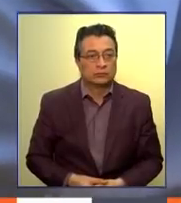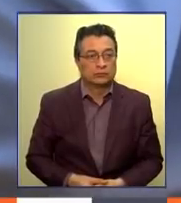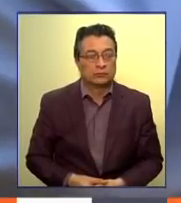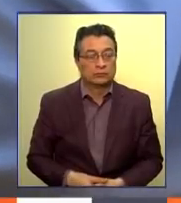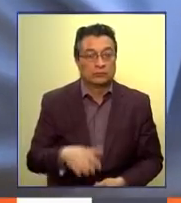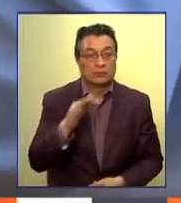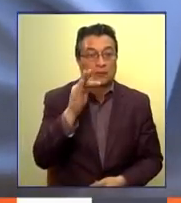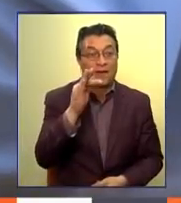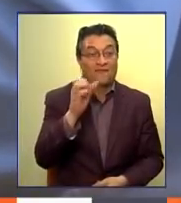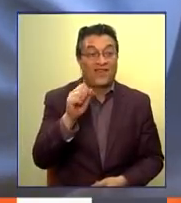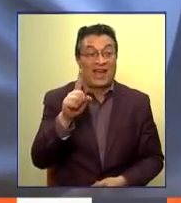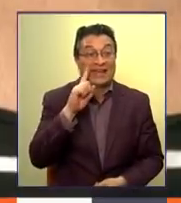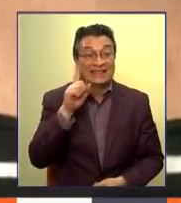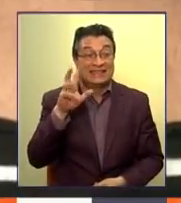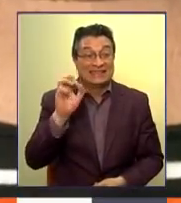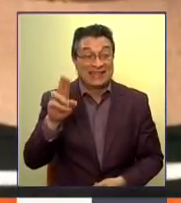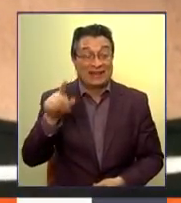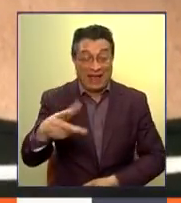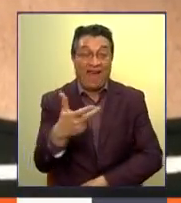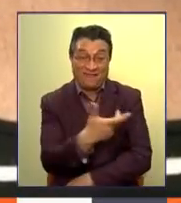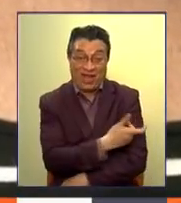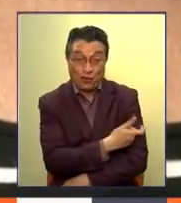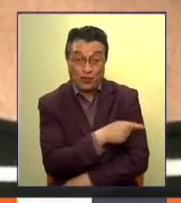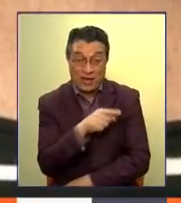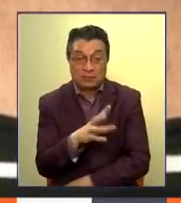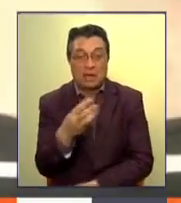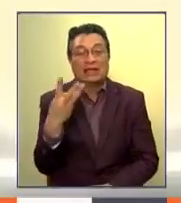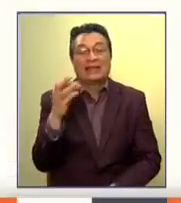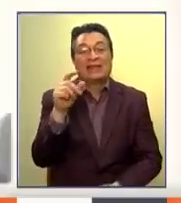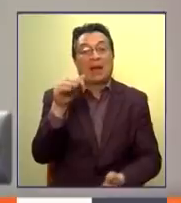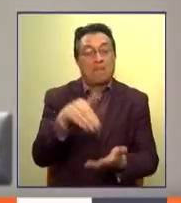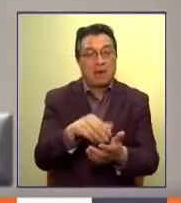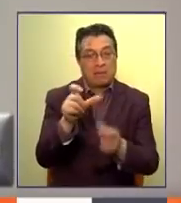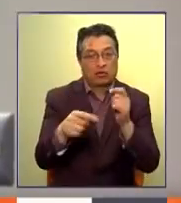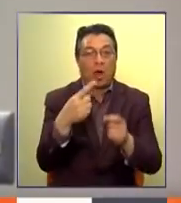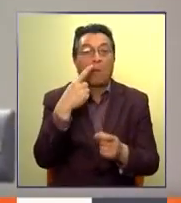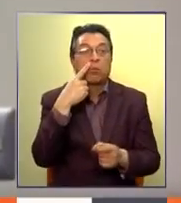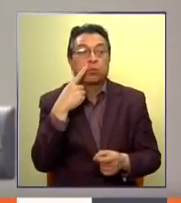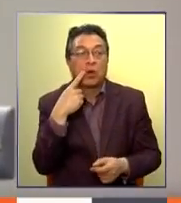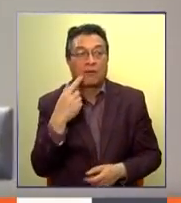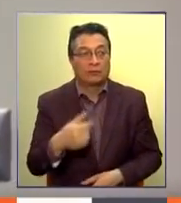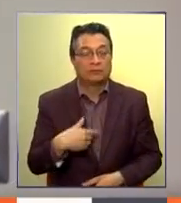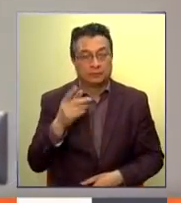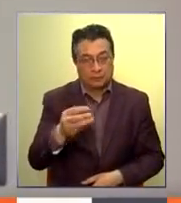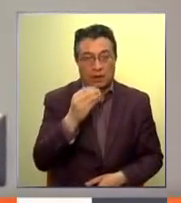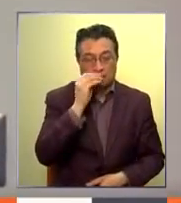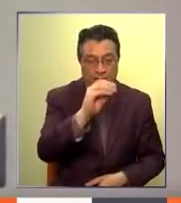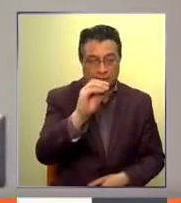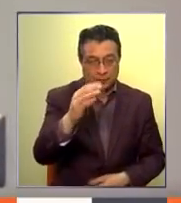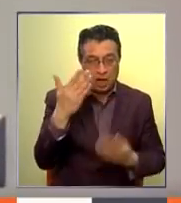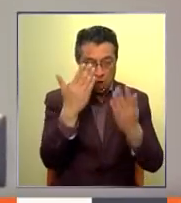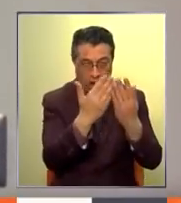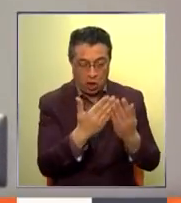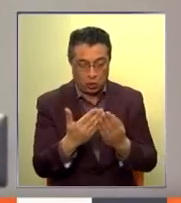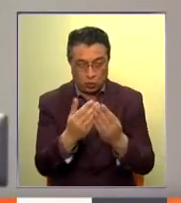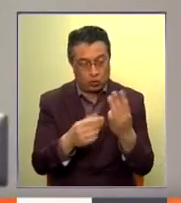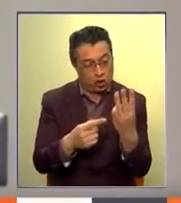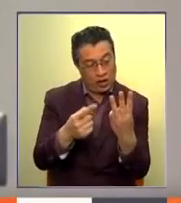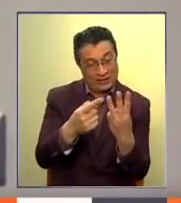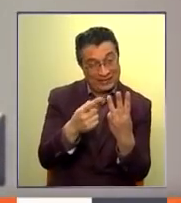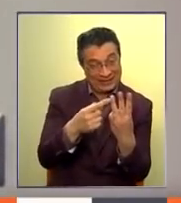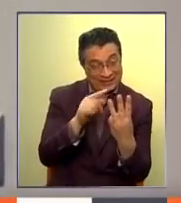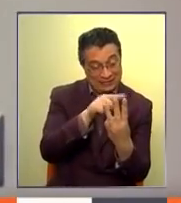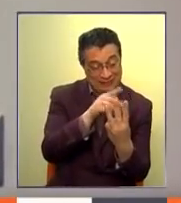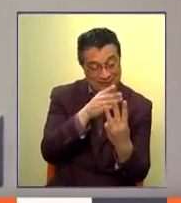Pfizer espera probar su vacuna en al menos 30.000 personas. Tengo que recordar que los estudios fase 3